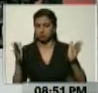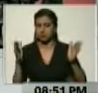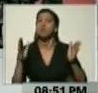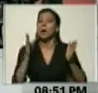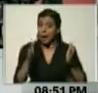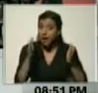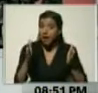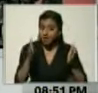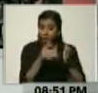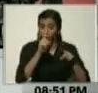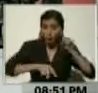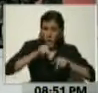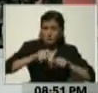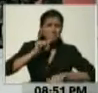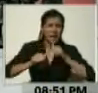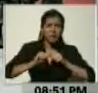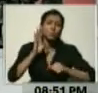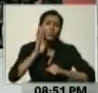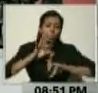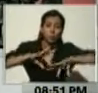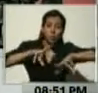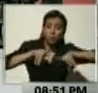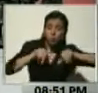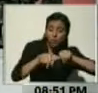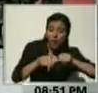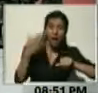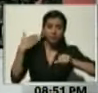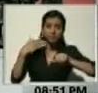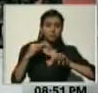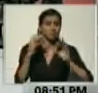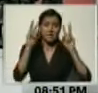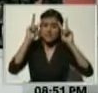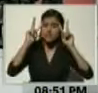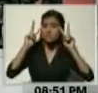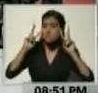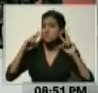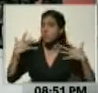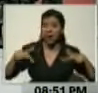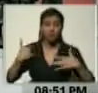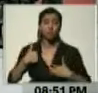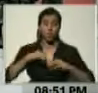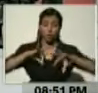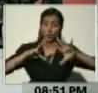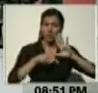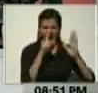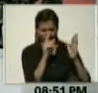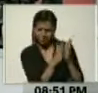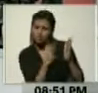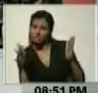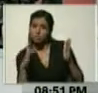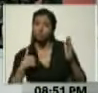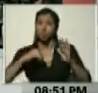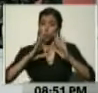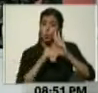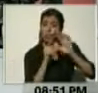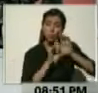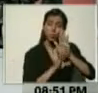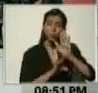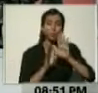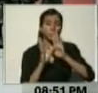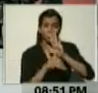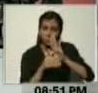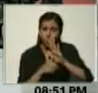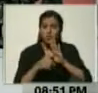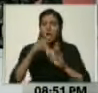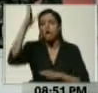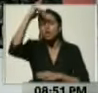2015. Todos los hechos de corrupción quedan amparados. Todo el que robó, pues, ¿eso es para meter a quién? A Rosales, al